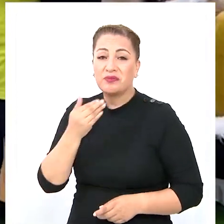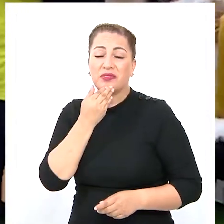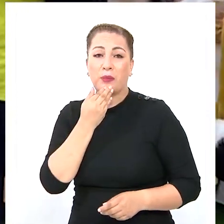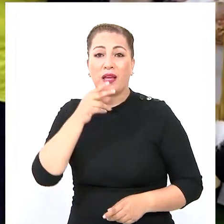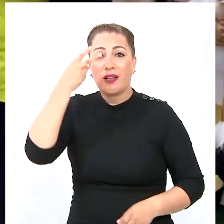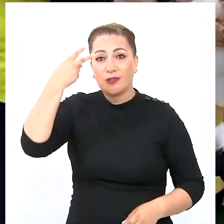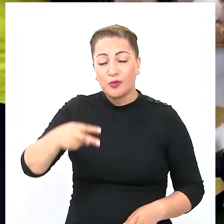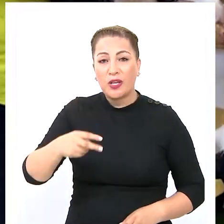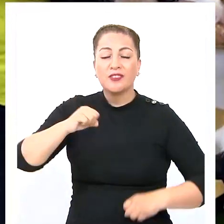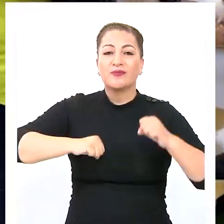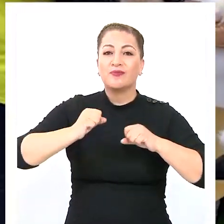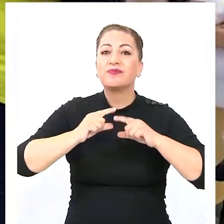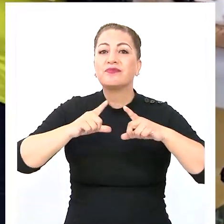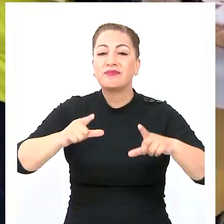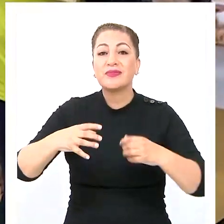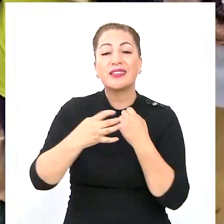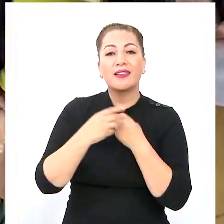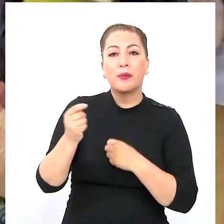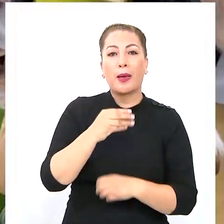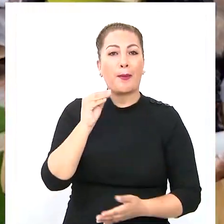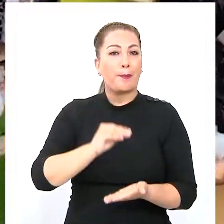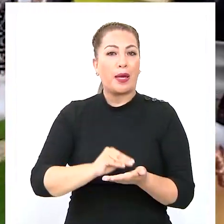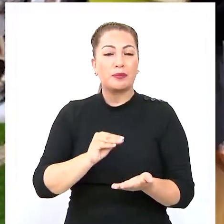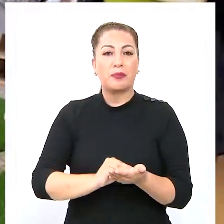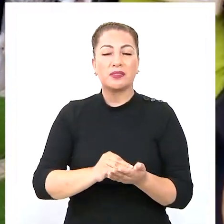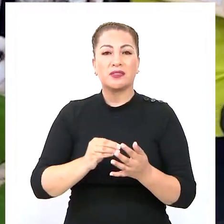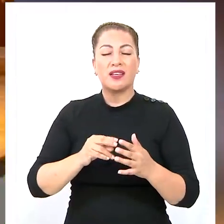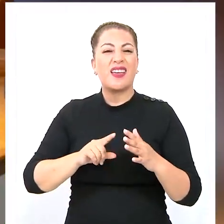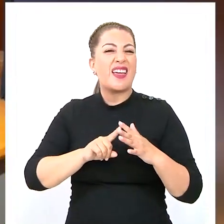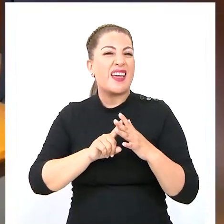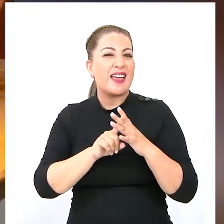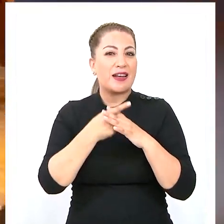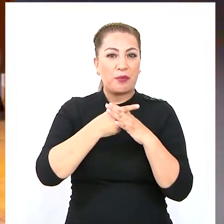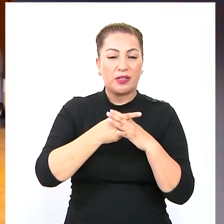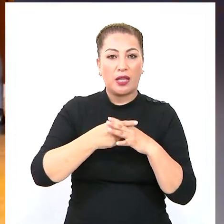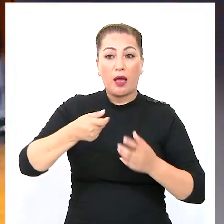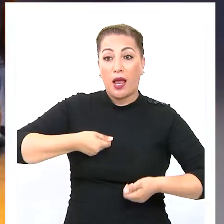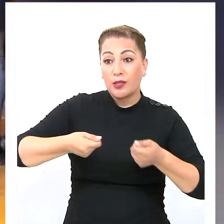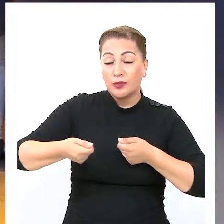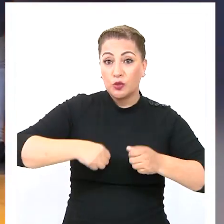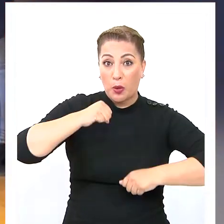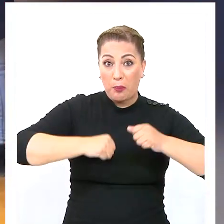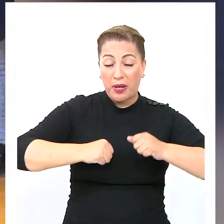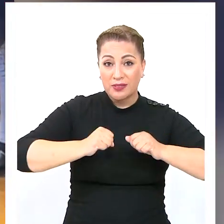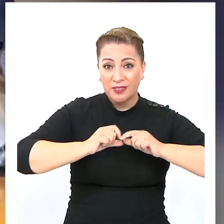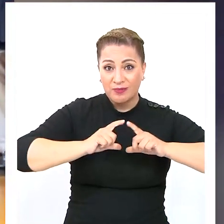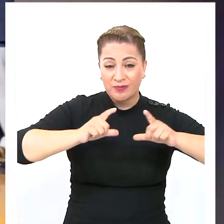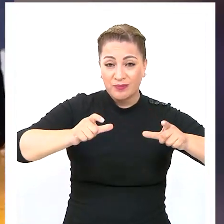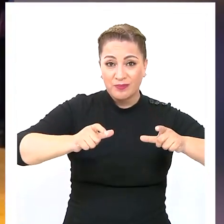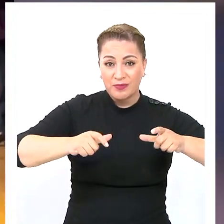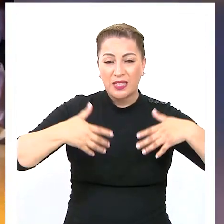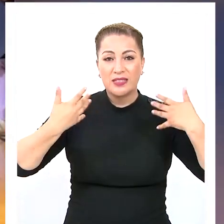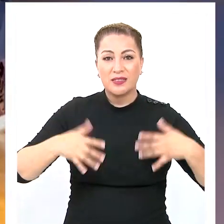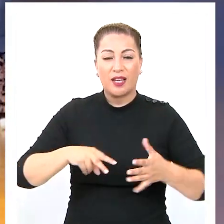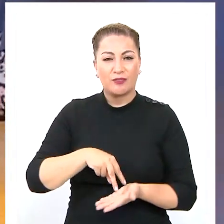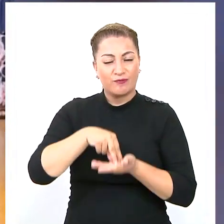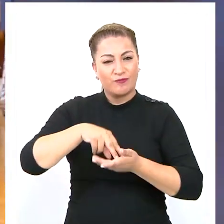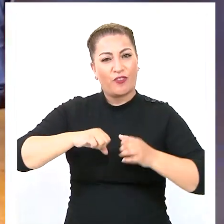los emprendedores de la región tendrán mayores herramientas para hacer crecer sus negocios y llegar a consolidarlos.